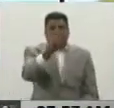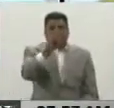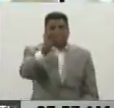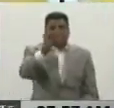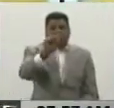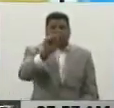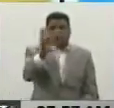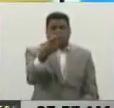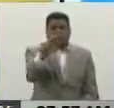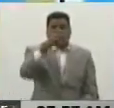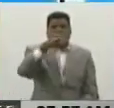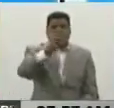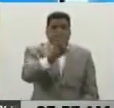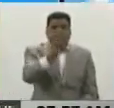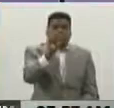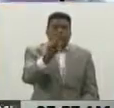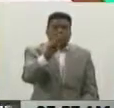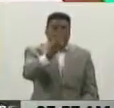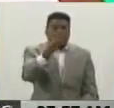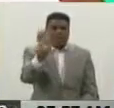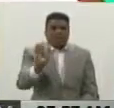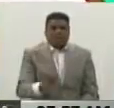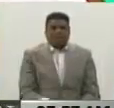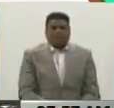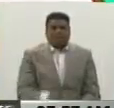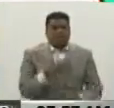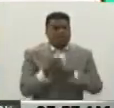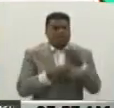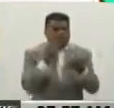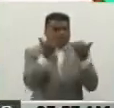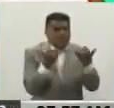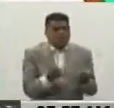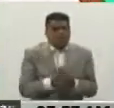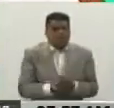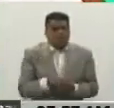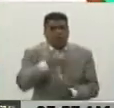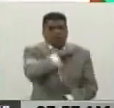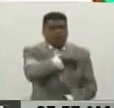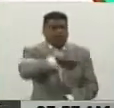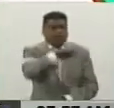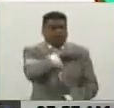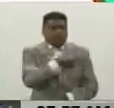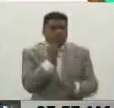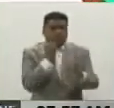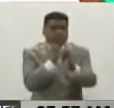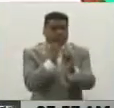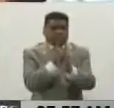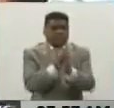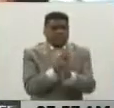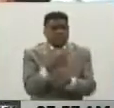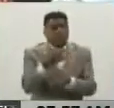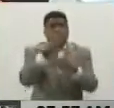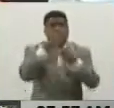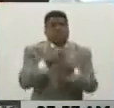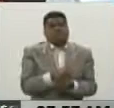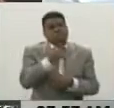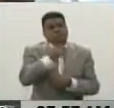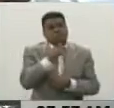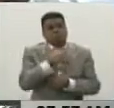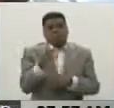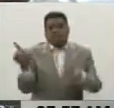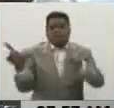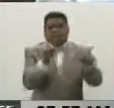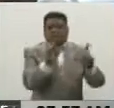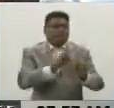www.mrd.gov.be que está apenas creándose porque la misión ha agarrado, como le digo, nosotros no esperamos para tener todo listo para